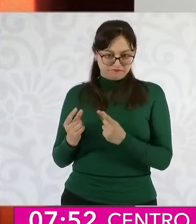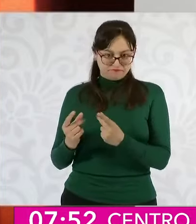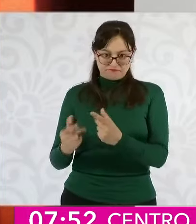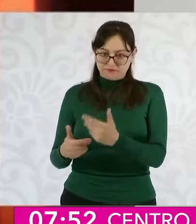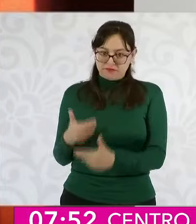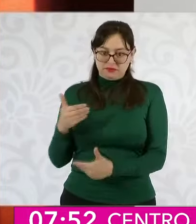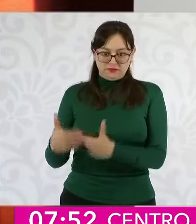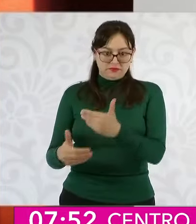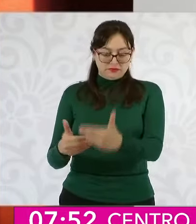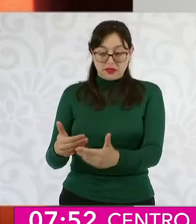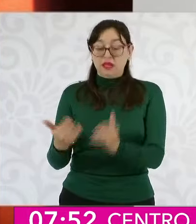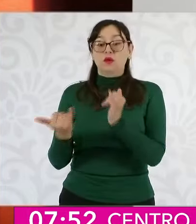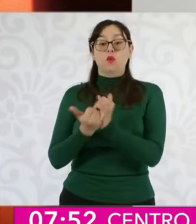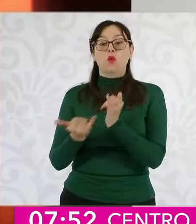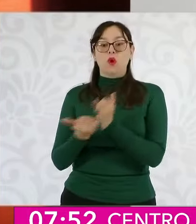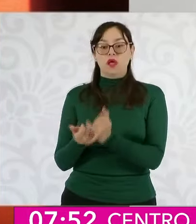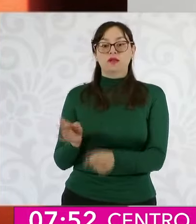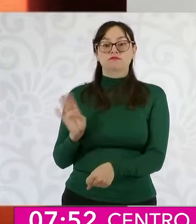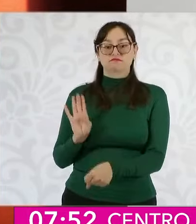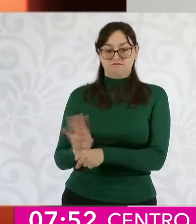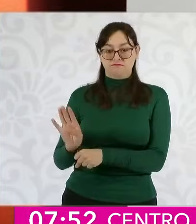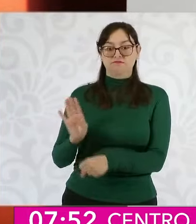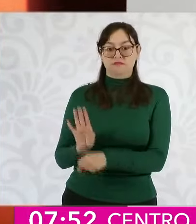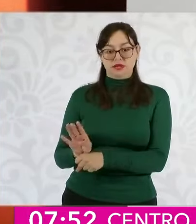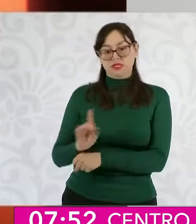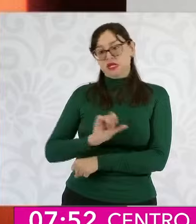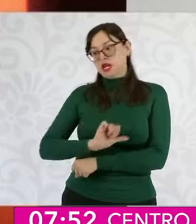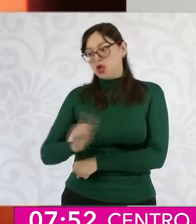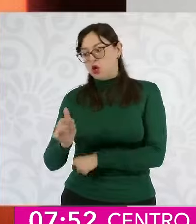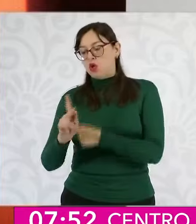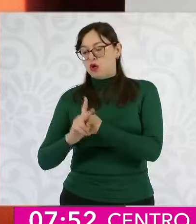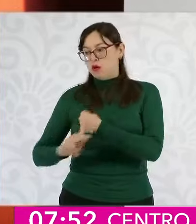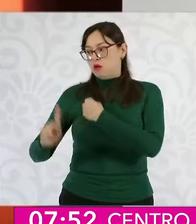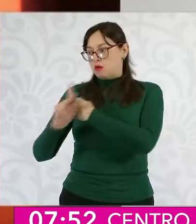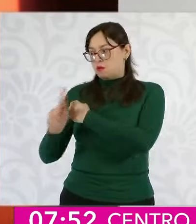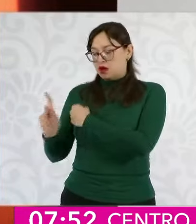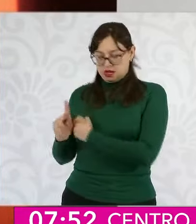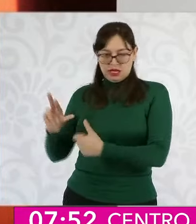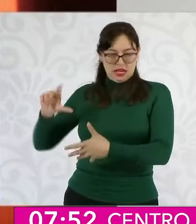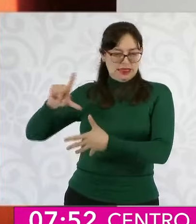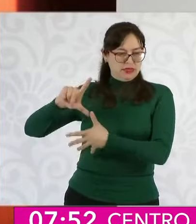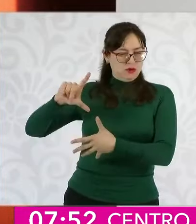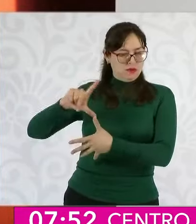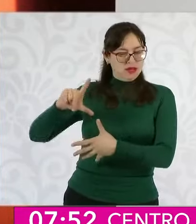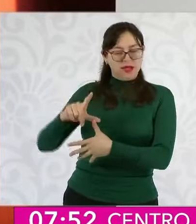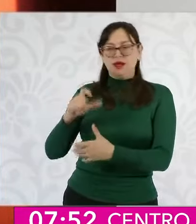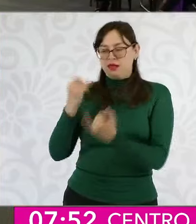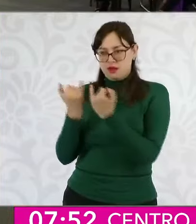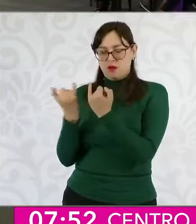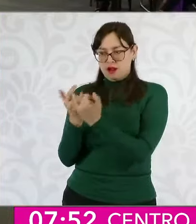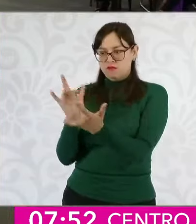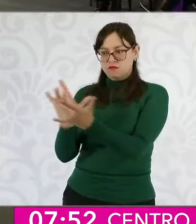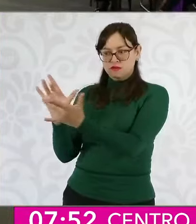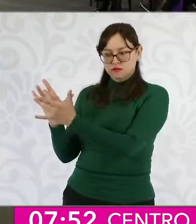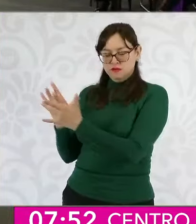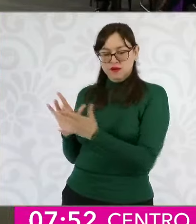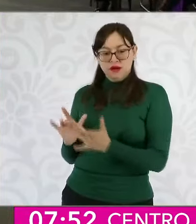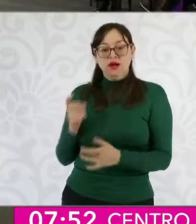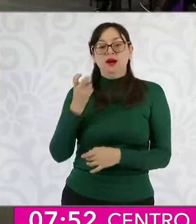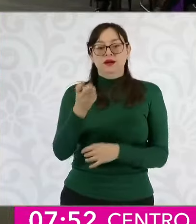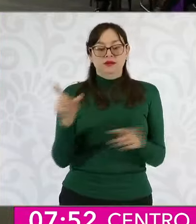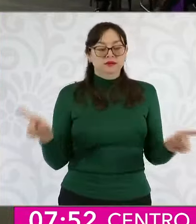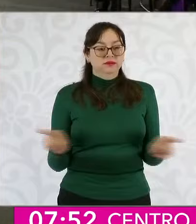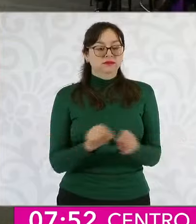acuerdos con países como Brasil en Latinoamérica y otras instrucciones que nos ha dado la presidenta Sheinbaum. Ese sería mi